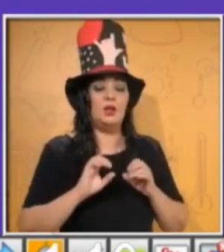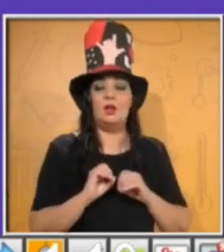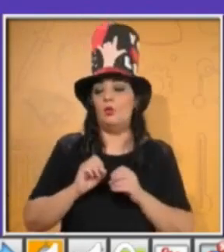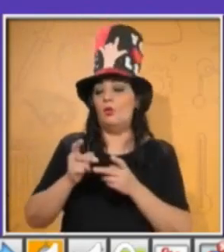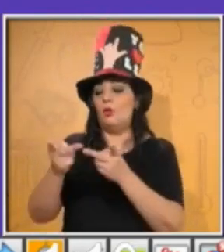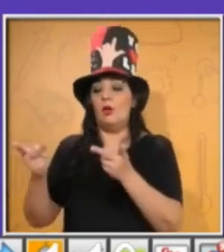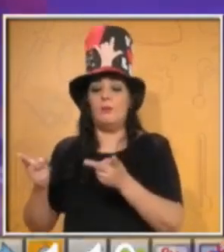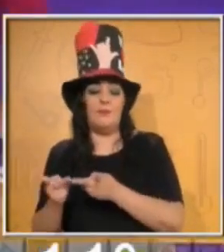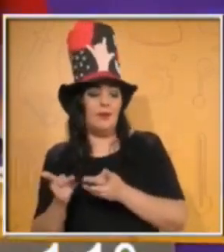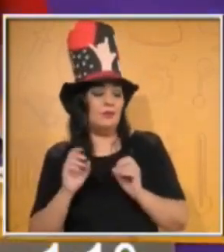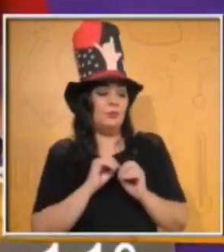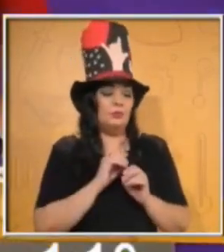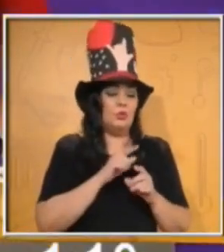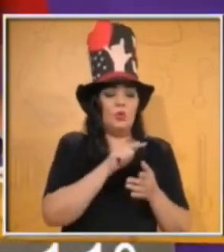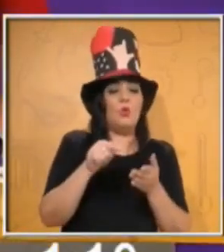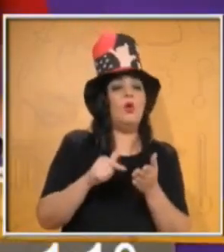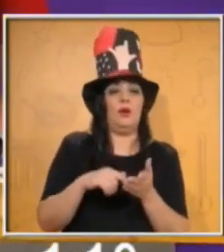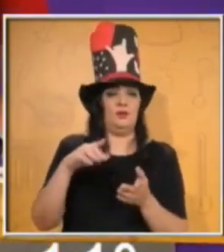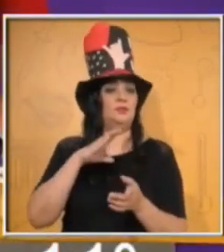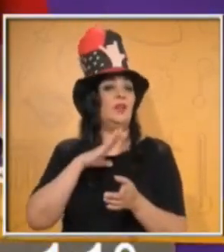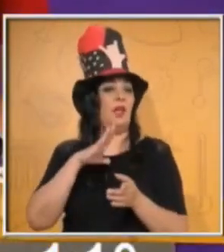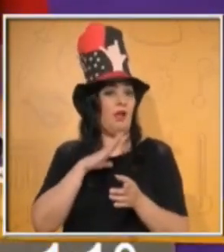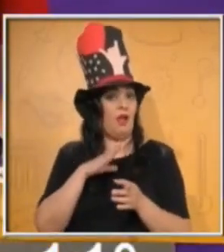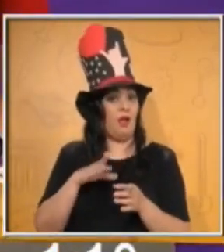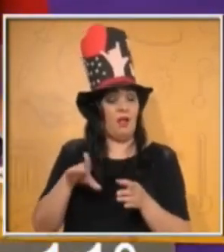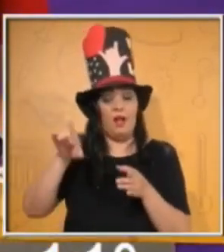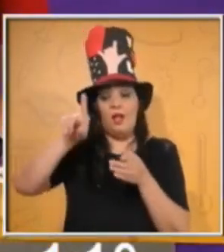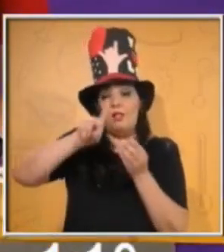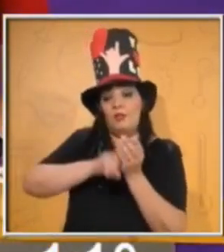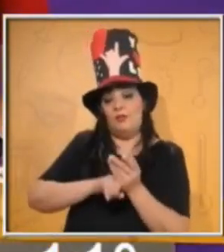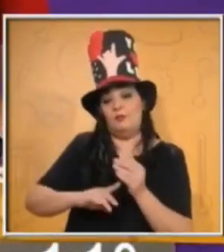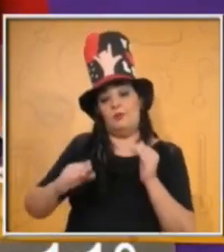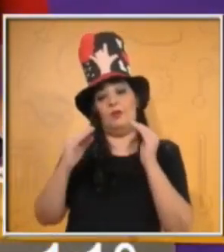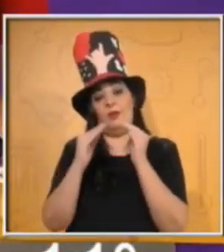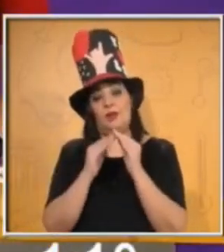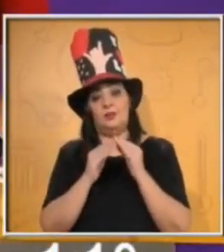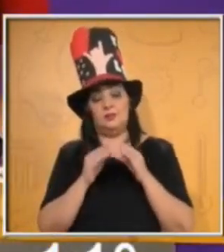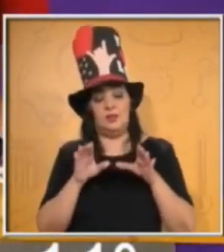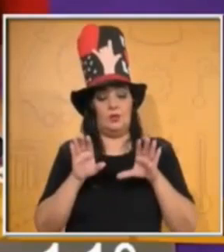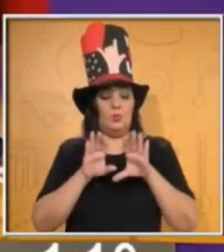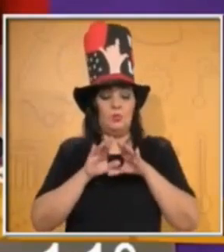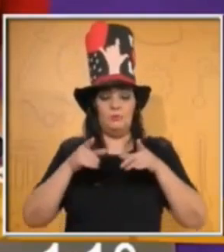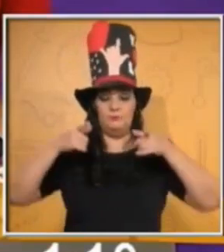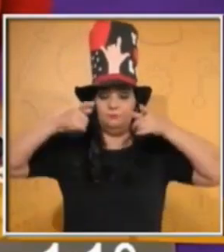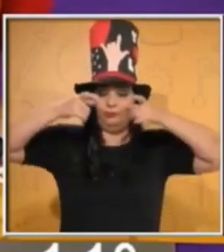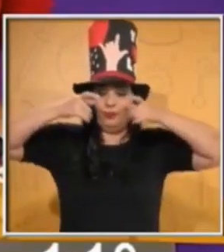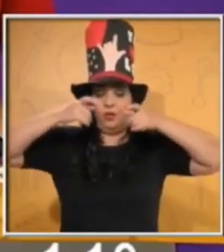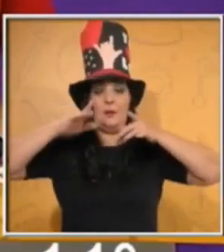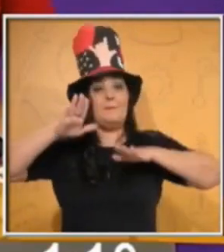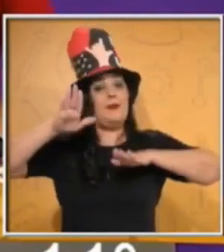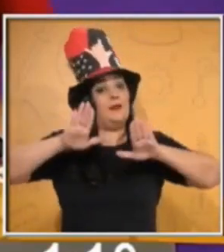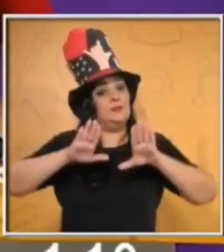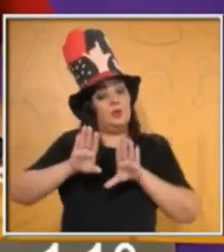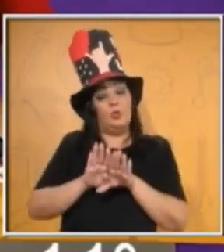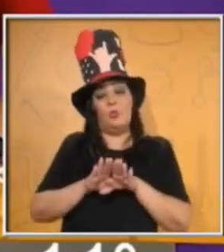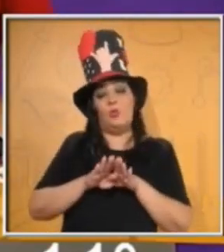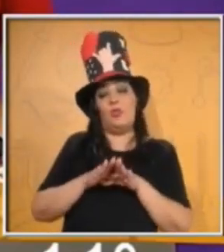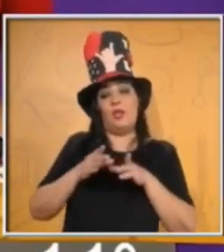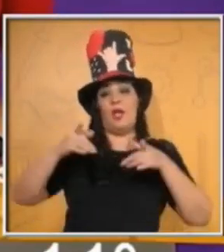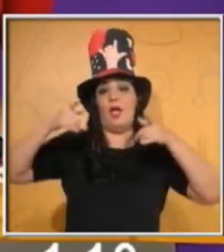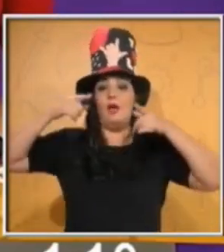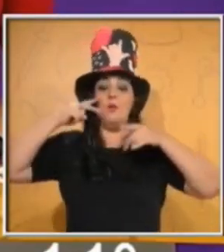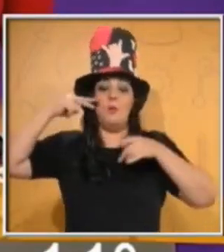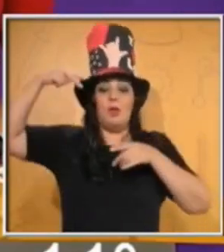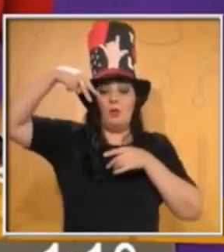la cochera, etcétera. Todos los elementos que conforman la casa. Eso es hablando de un lugar pequeñito, ¿verdad? Pero si, por